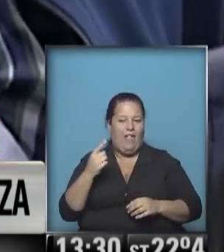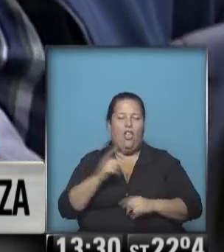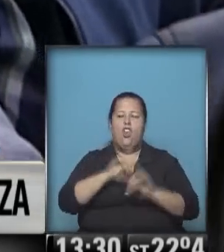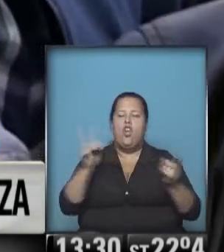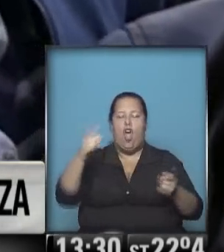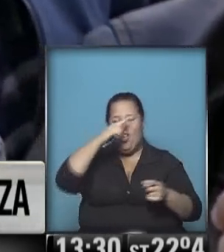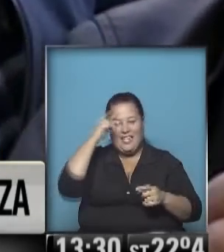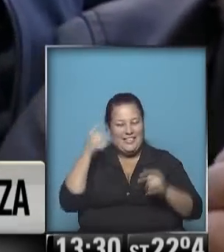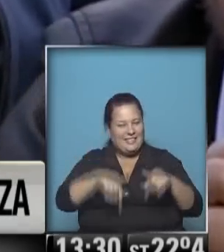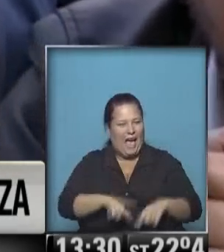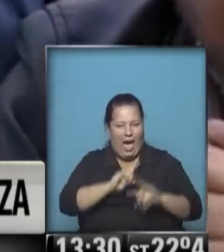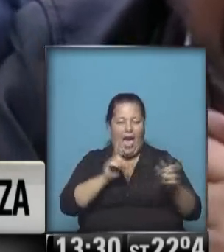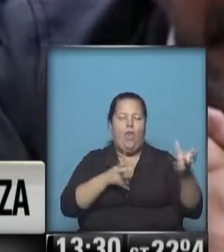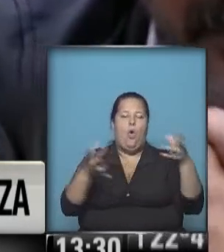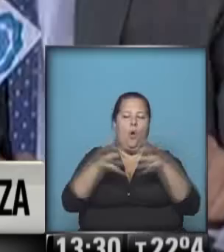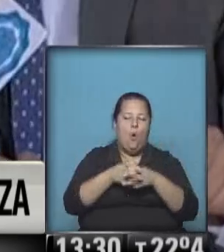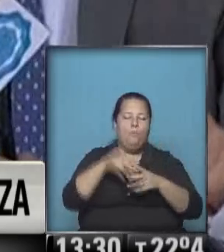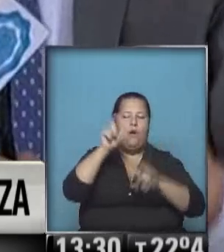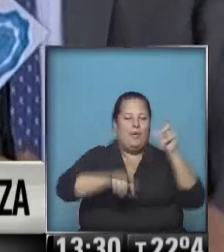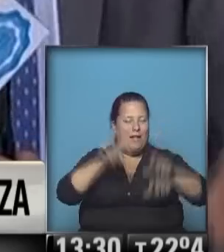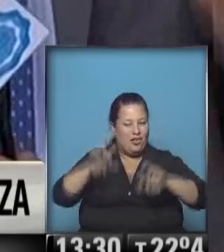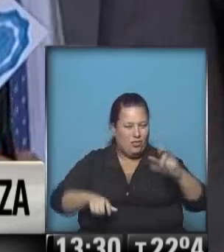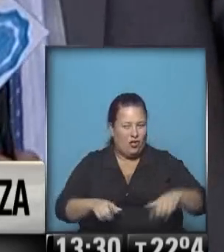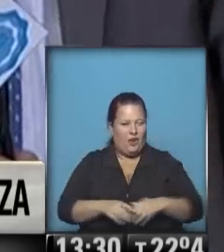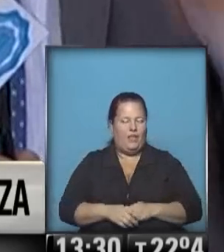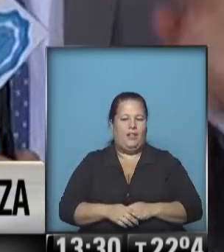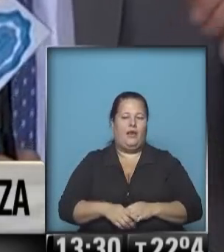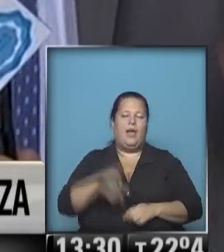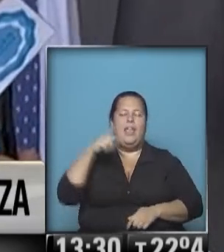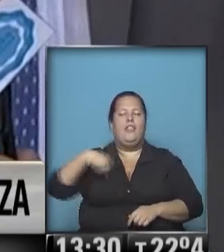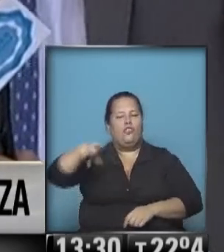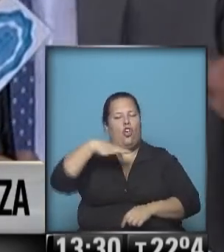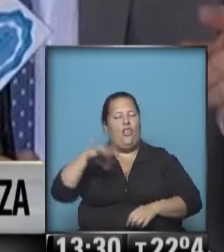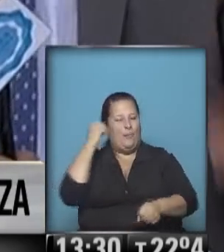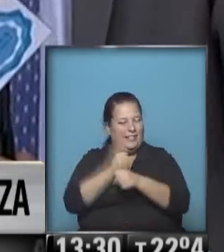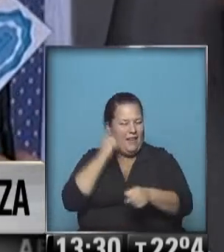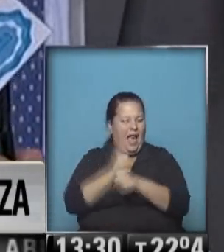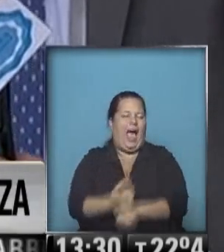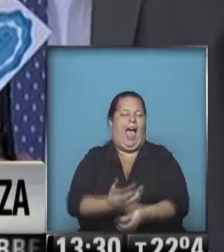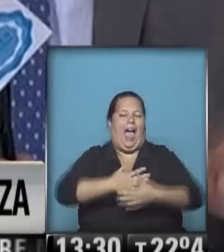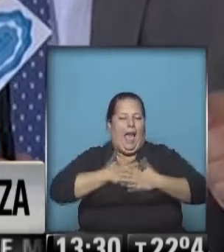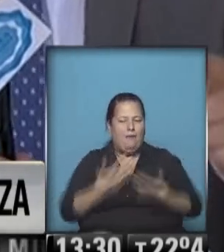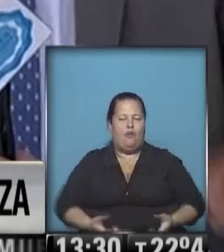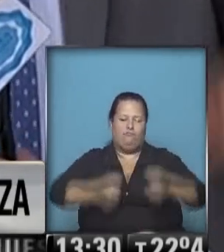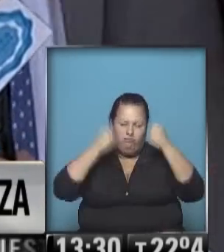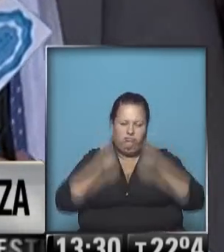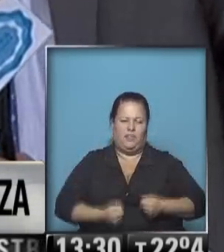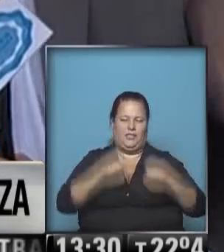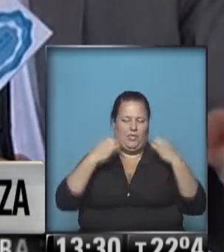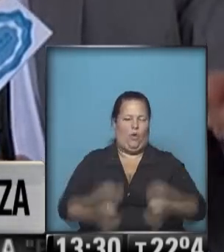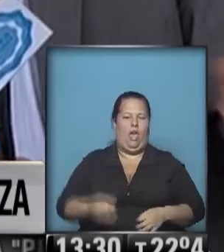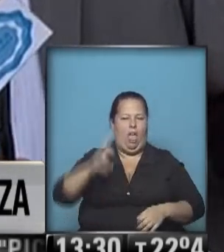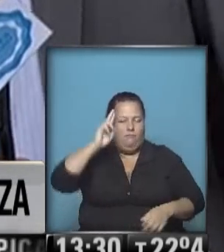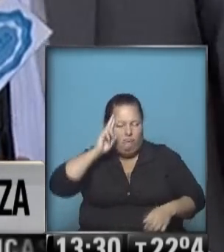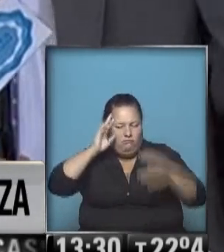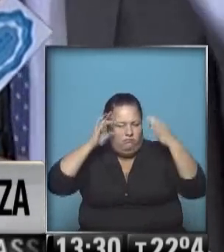Estado presente con la organización popular, trabajemos con amor, con convicción, con